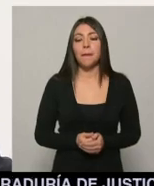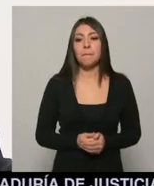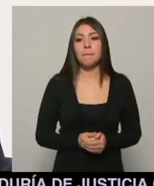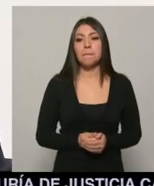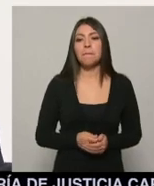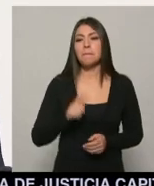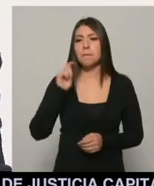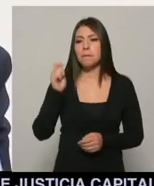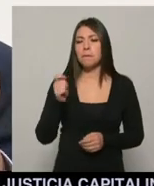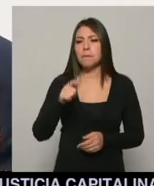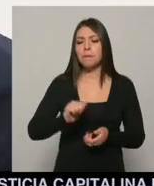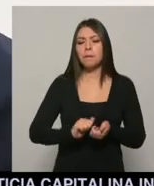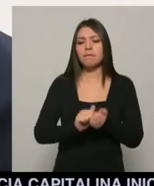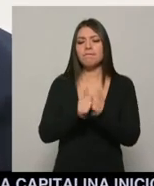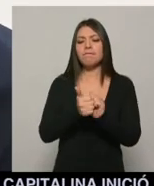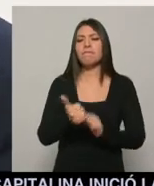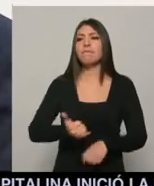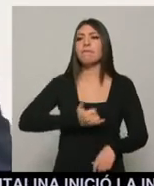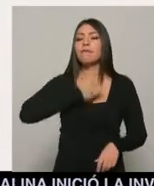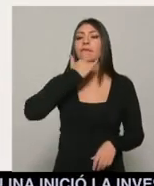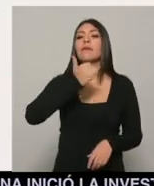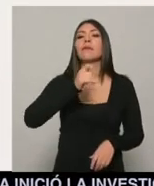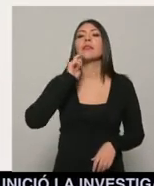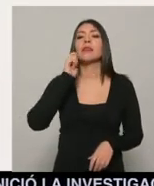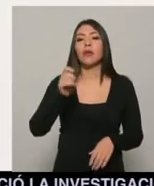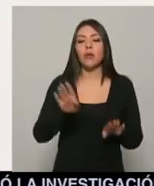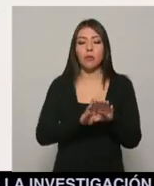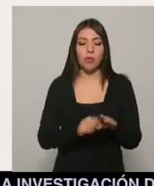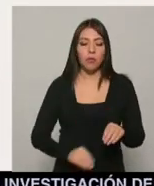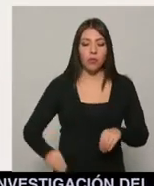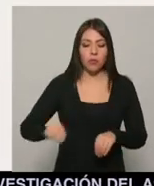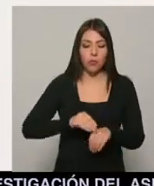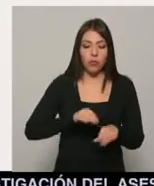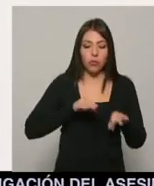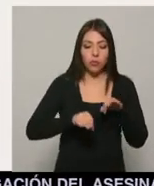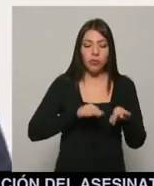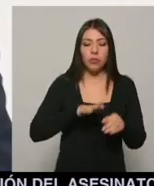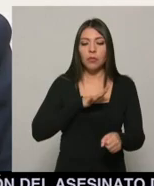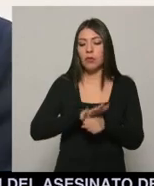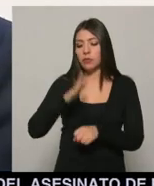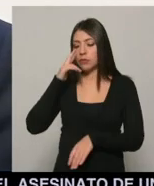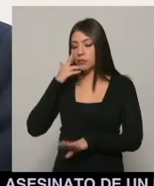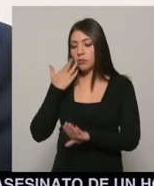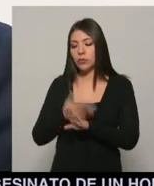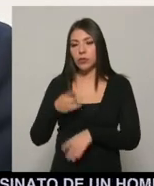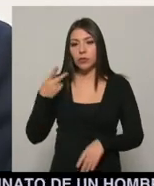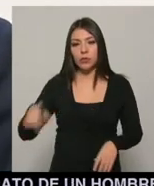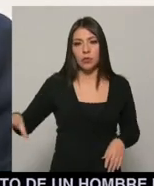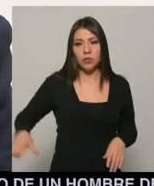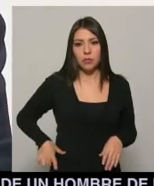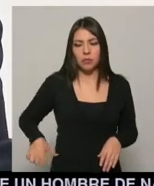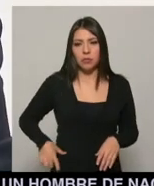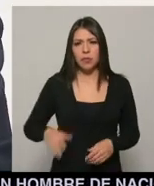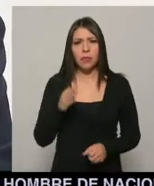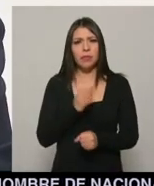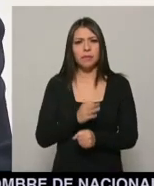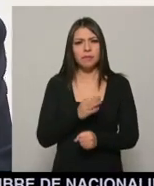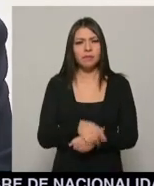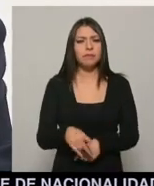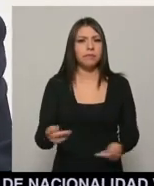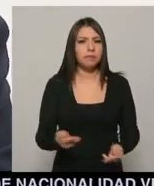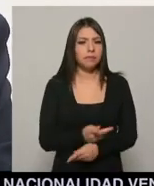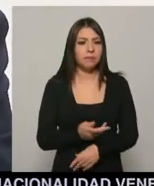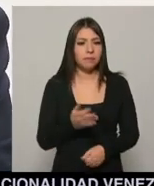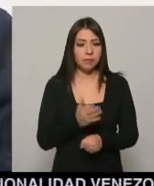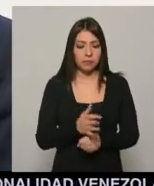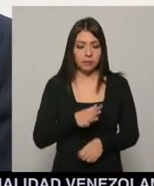una confusión entre lo que es creación de empleo y lo que es las transferencias del Estado. ¿Qué es lo que está sucediendo? Hay